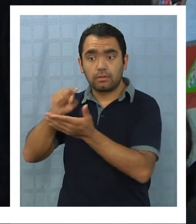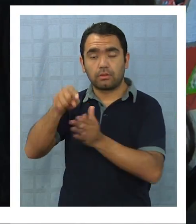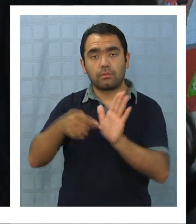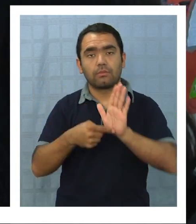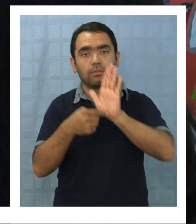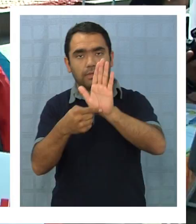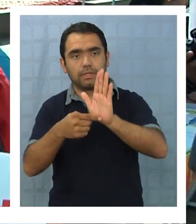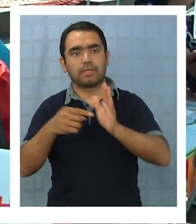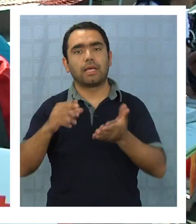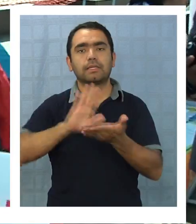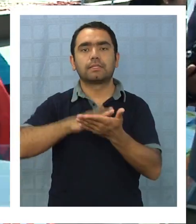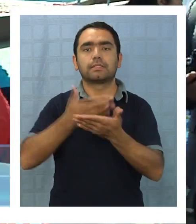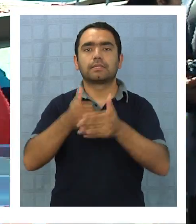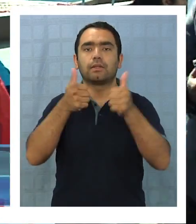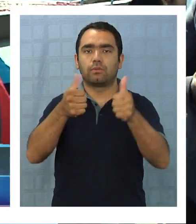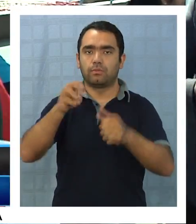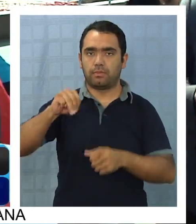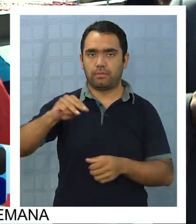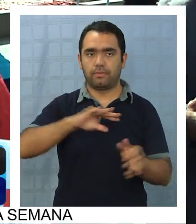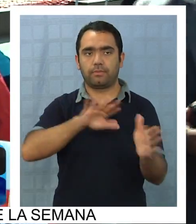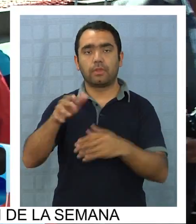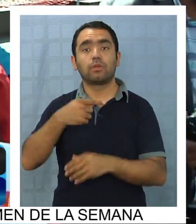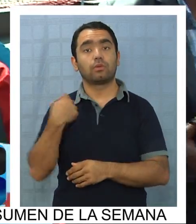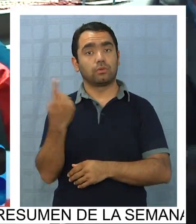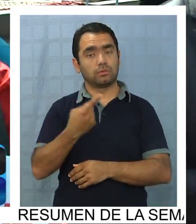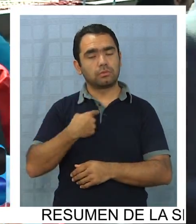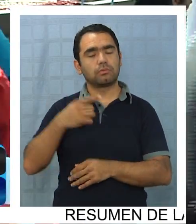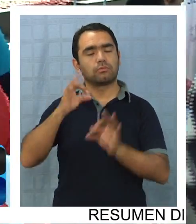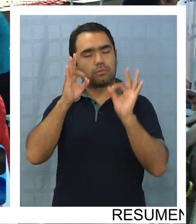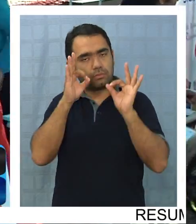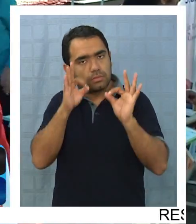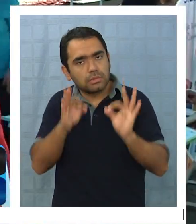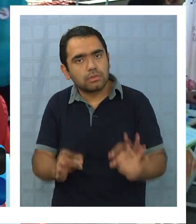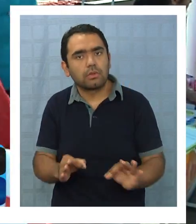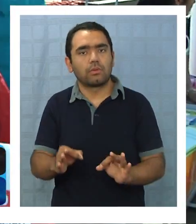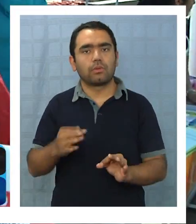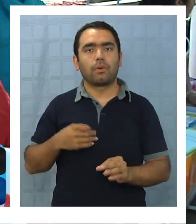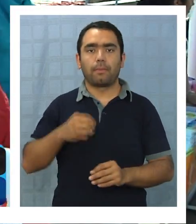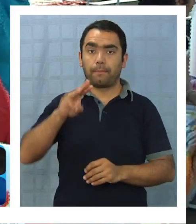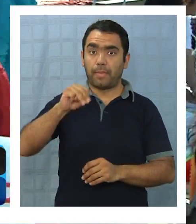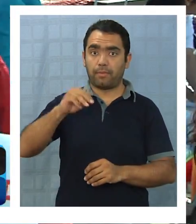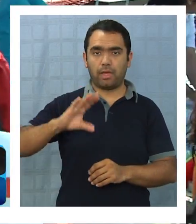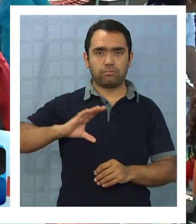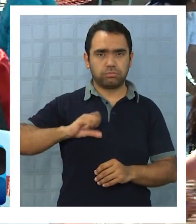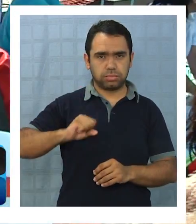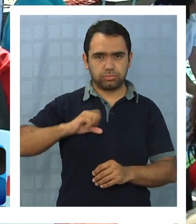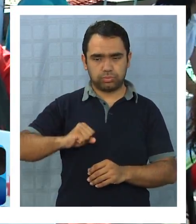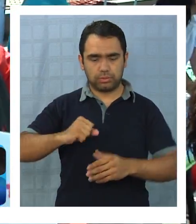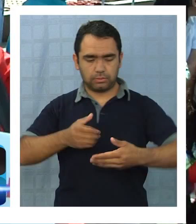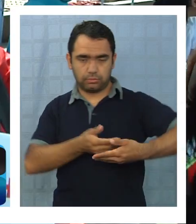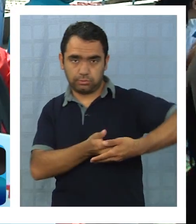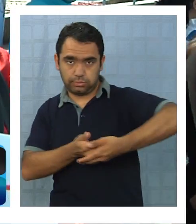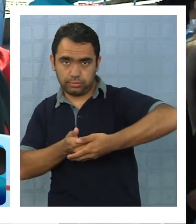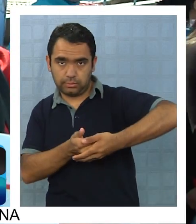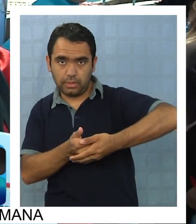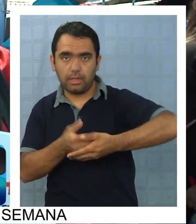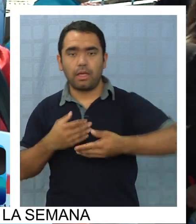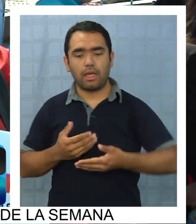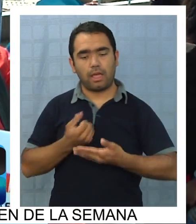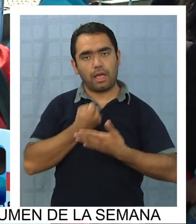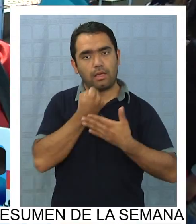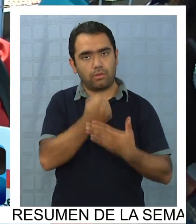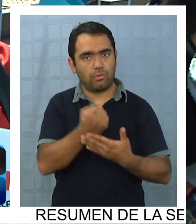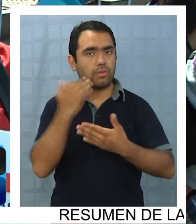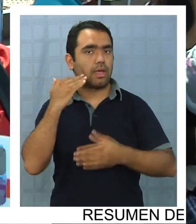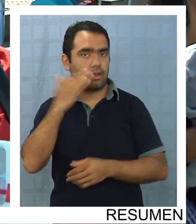promoviendo la lactancia materna porque sabemos y estamos convencidos que va en la línea del apoyo tanto físico como emocional